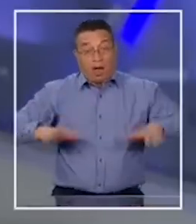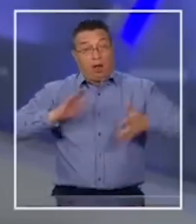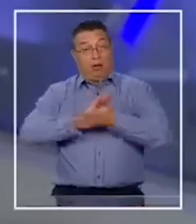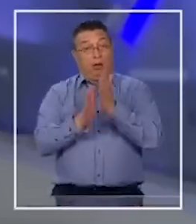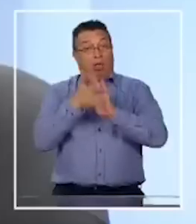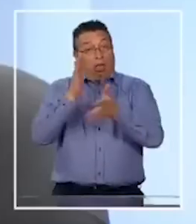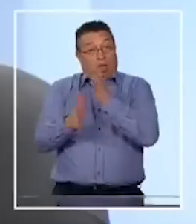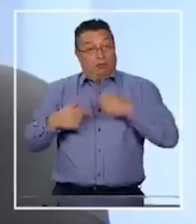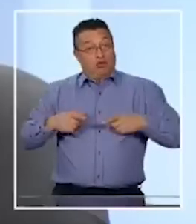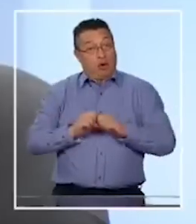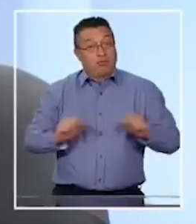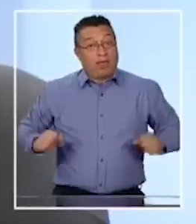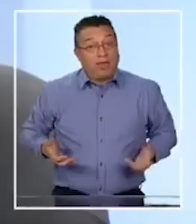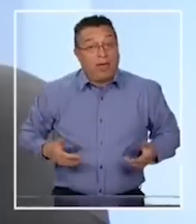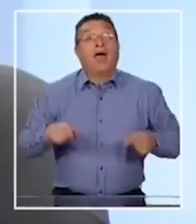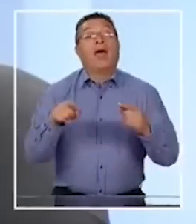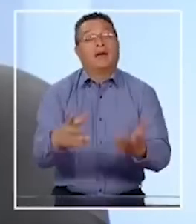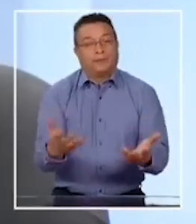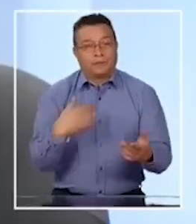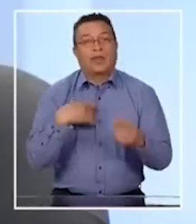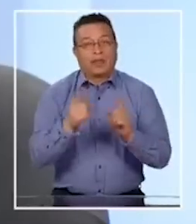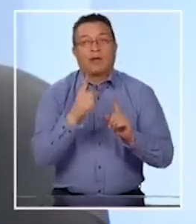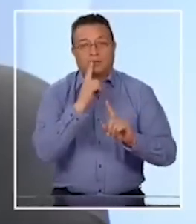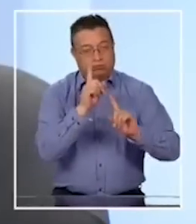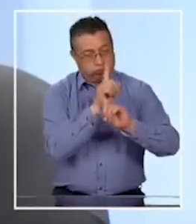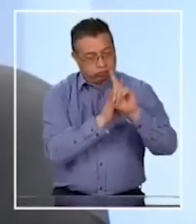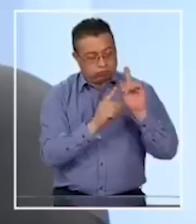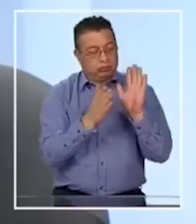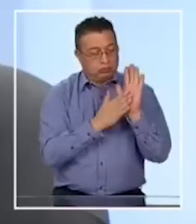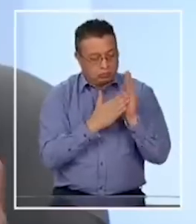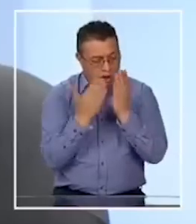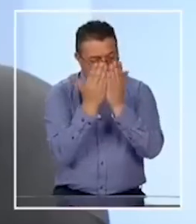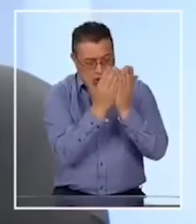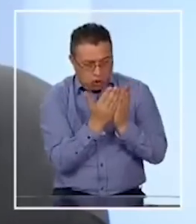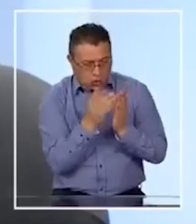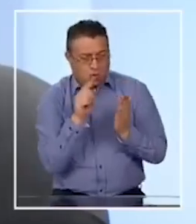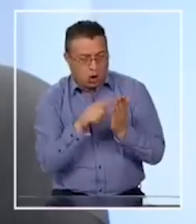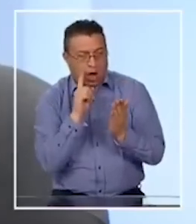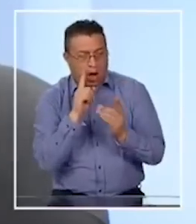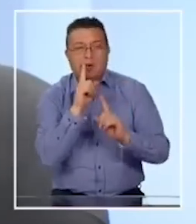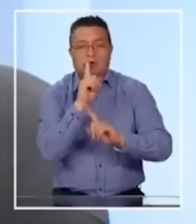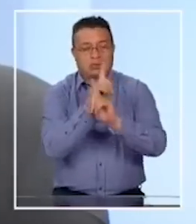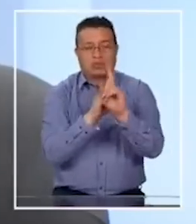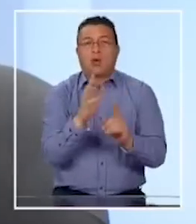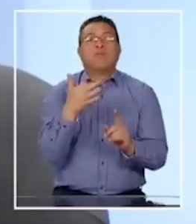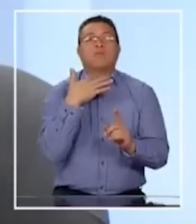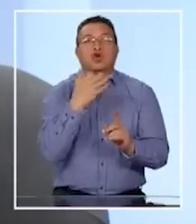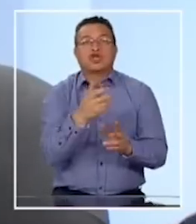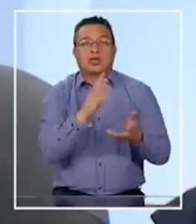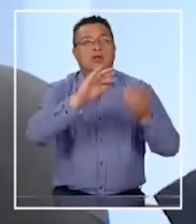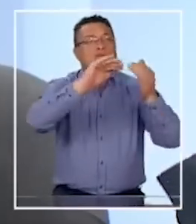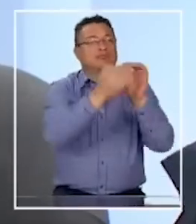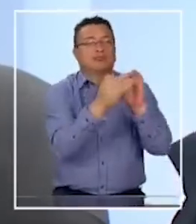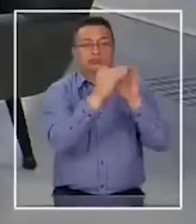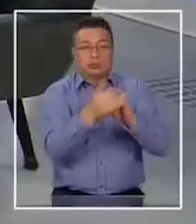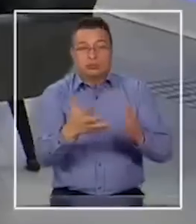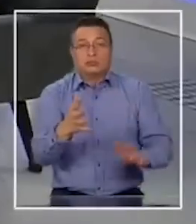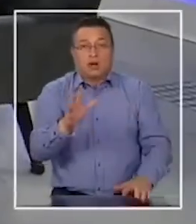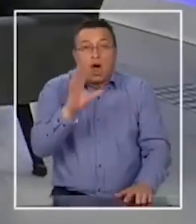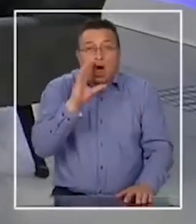pero las políticas públicas tienen que tener una un fundamento tiene que tener estudio tiene que tener un argumento de porque se hace Pero por supuesto